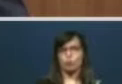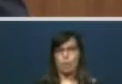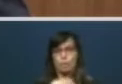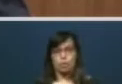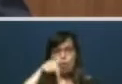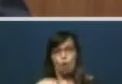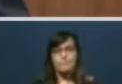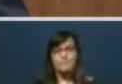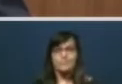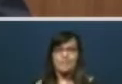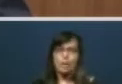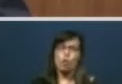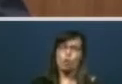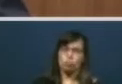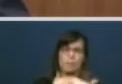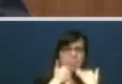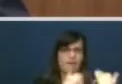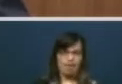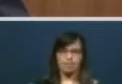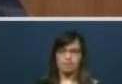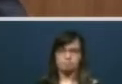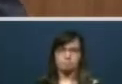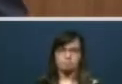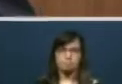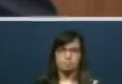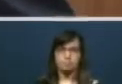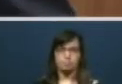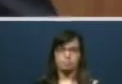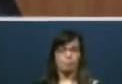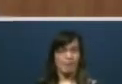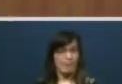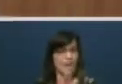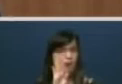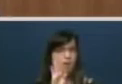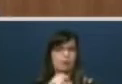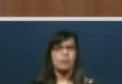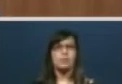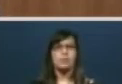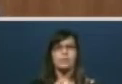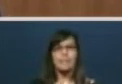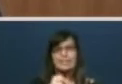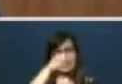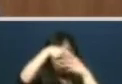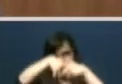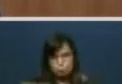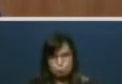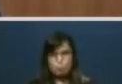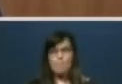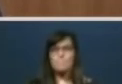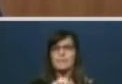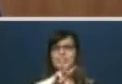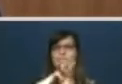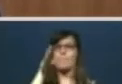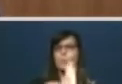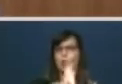quiero de nuevo agradecer dicha red que vertebra un total de 23 programas sociales cuenta ya con